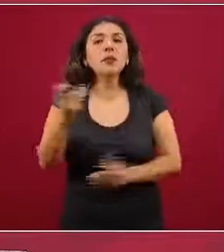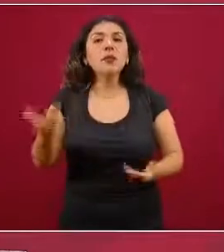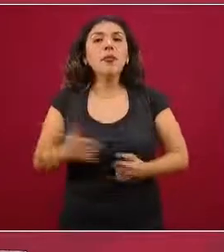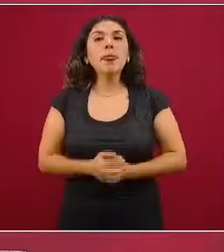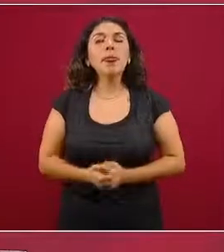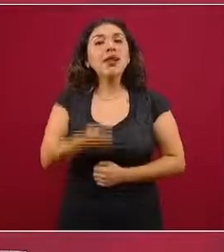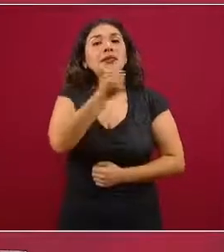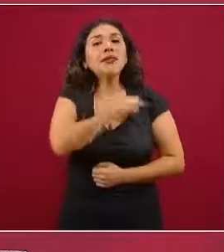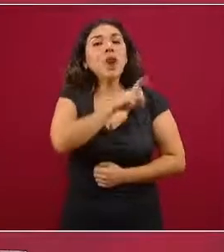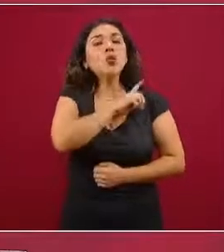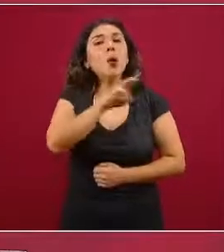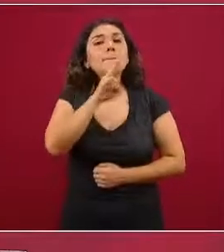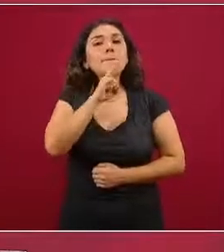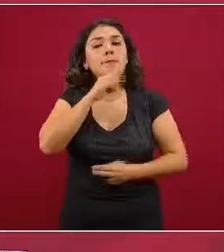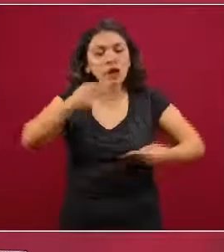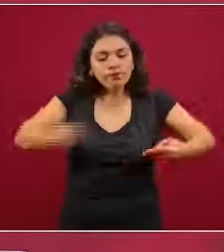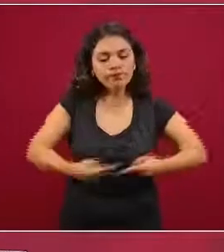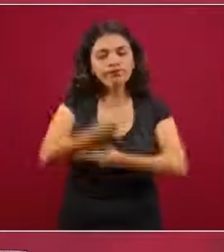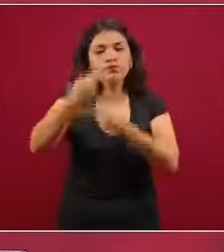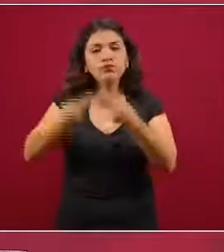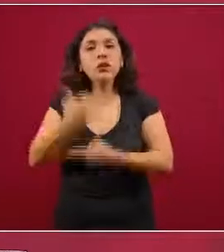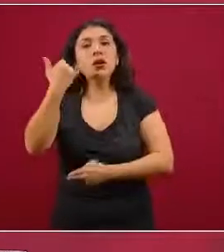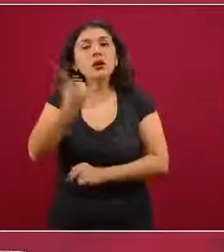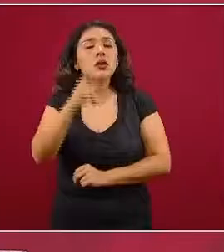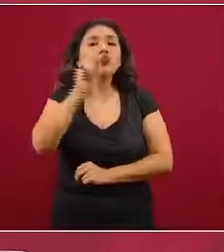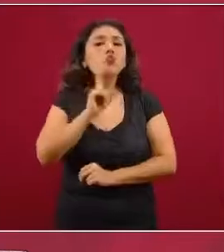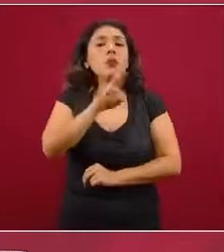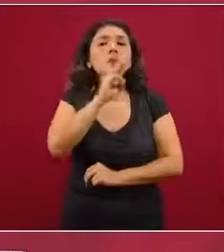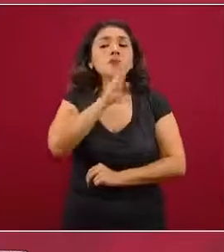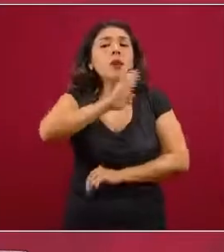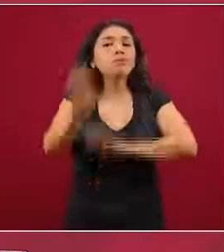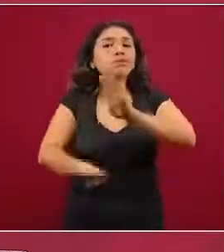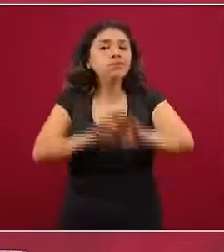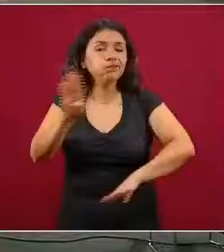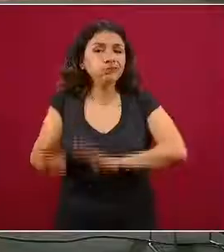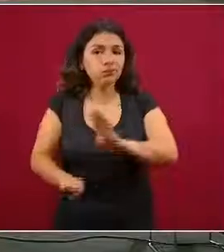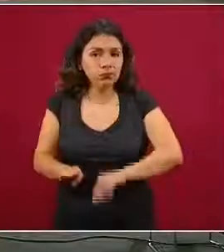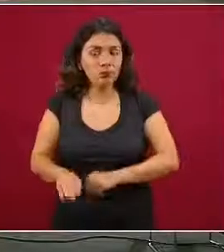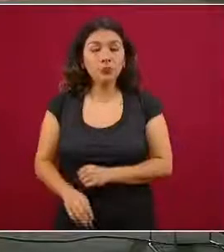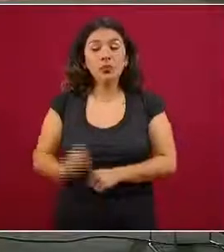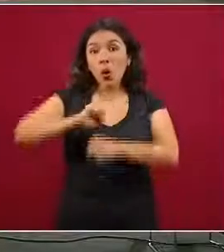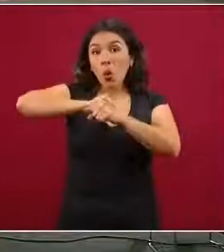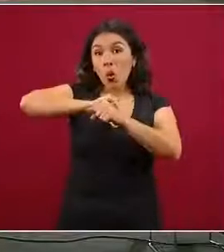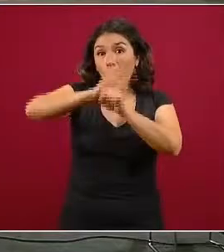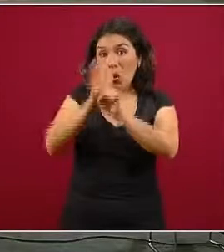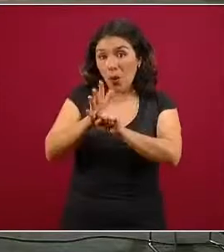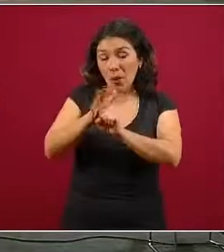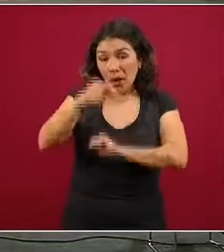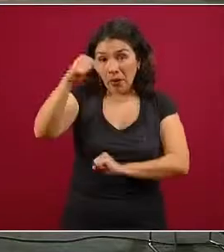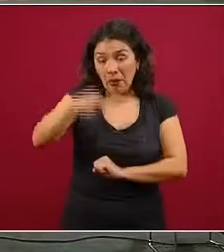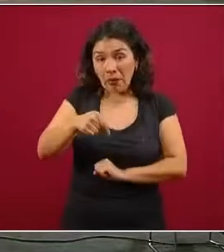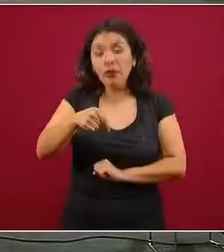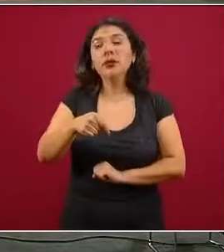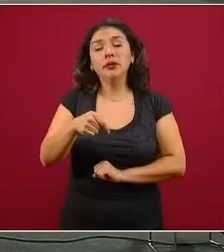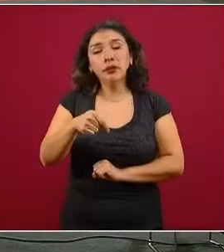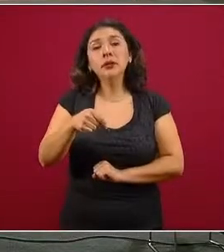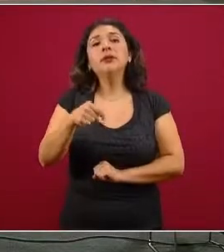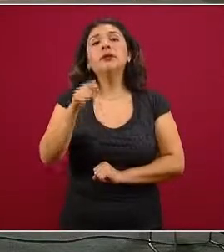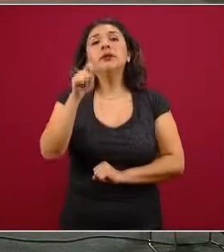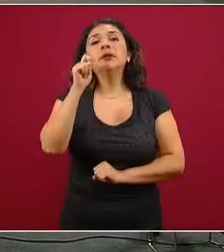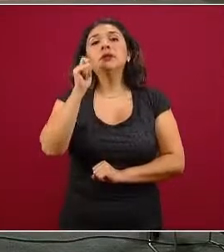salud materna y la mortalidad materna. COVID, o la epidemia causada por COVID, por el virus